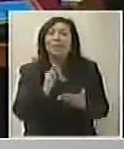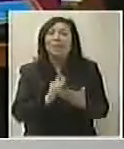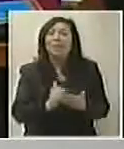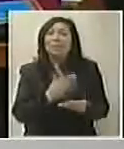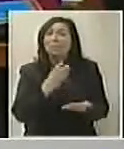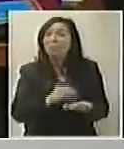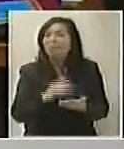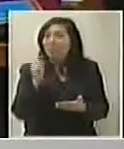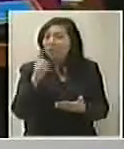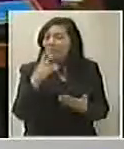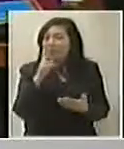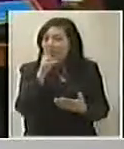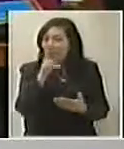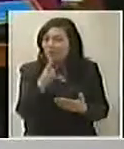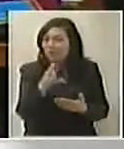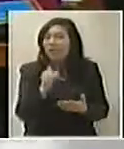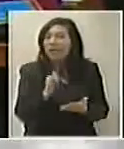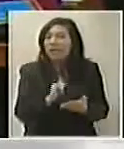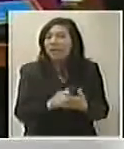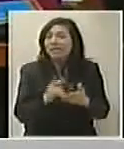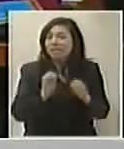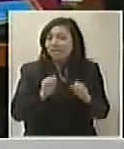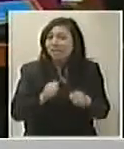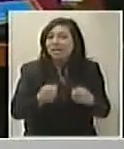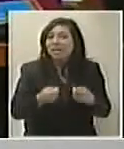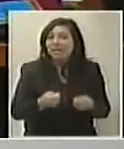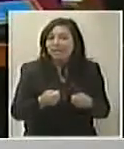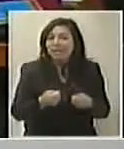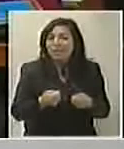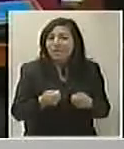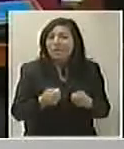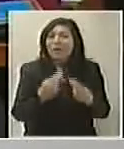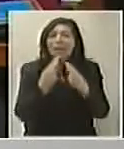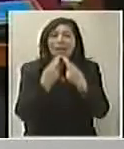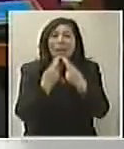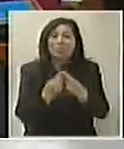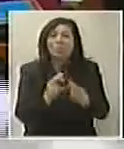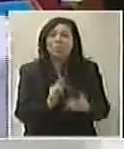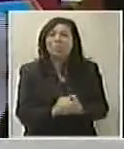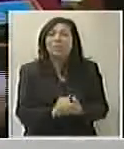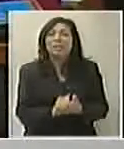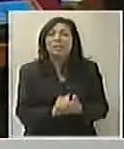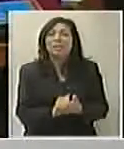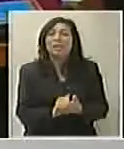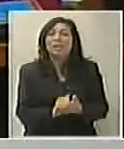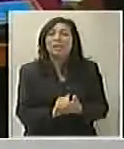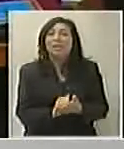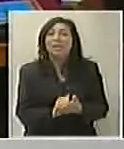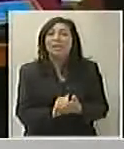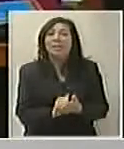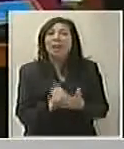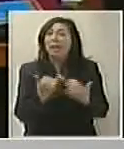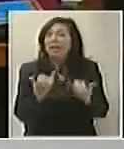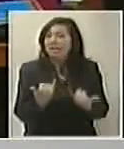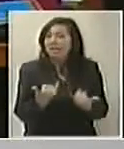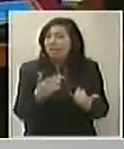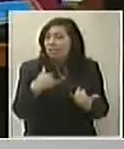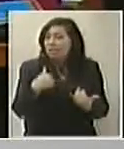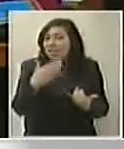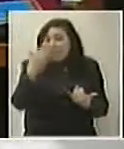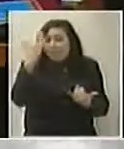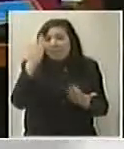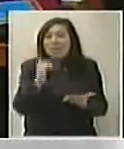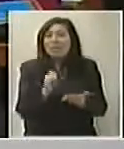situaciones gravísimas para el Perú? Por eso exigimos que haya una respuesta, señor primer ministro. ¿Acaso no